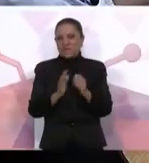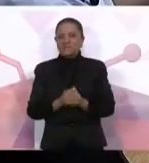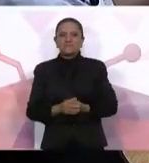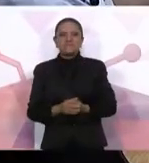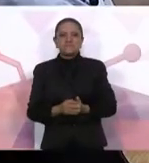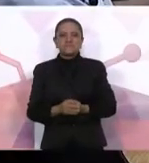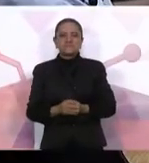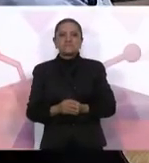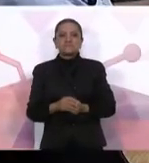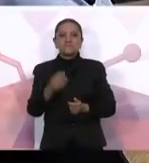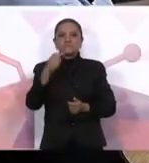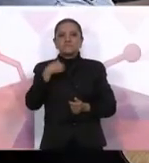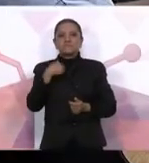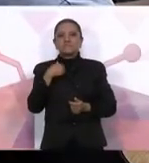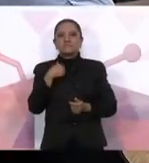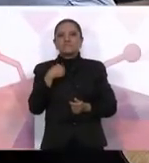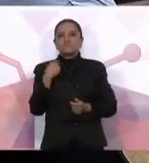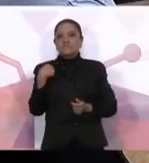a ti